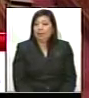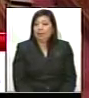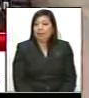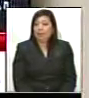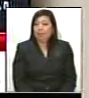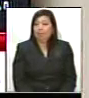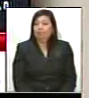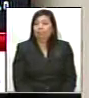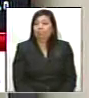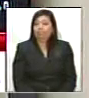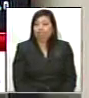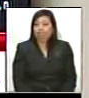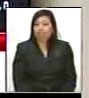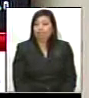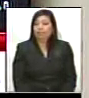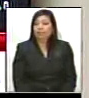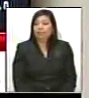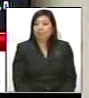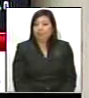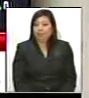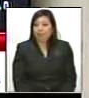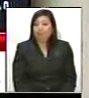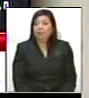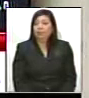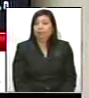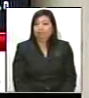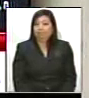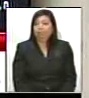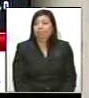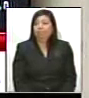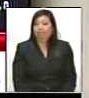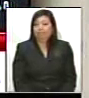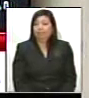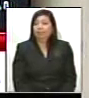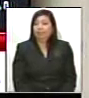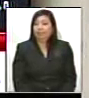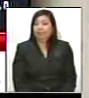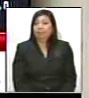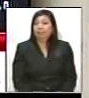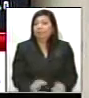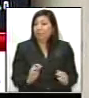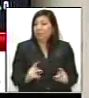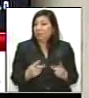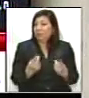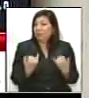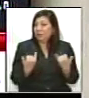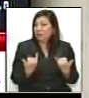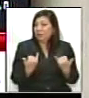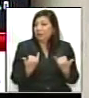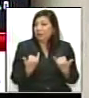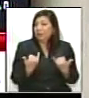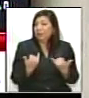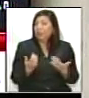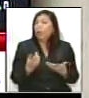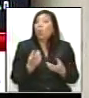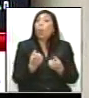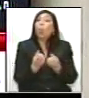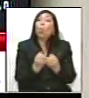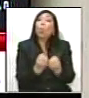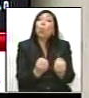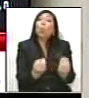bien son las 5 de la tarde con 20 minutos amigos es congreso televisión en vivo y en directo se viene registrando la asistencia